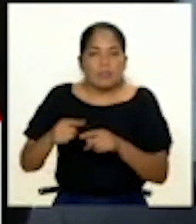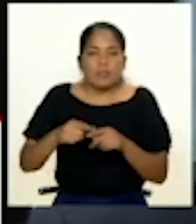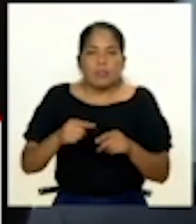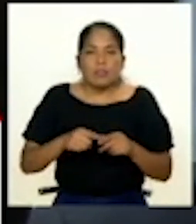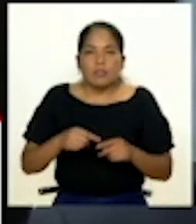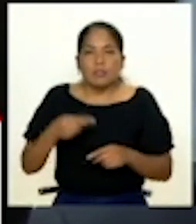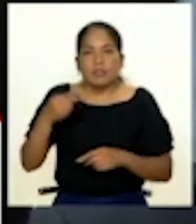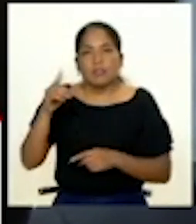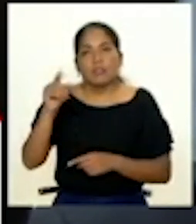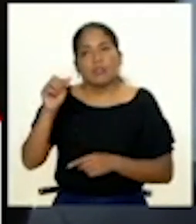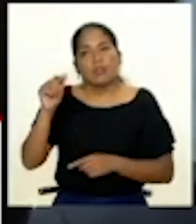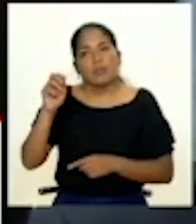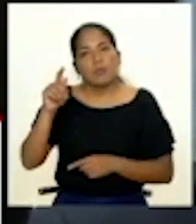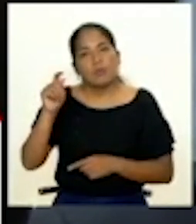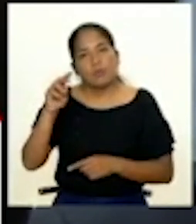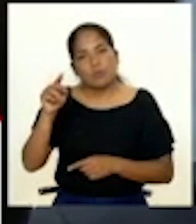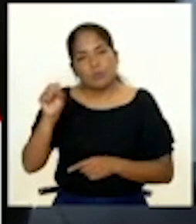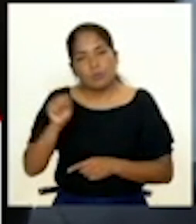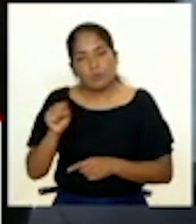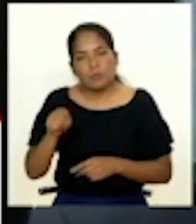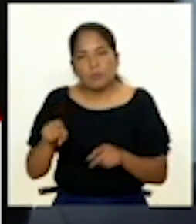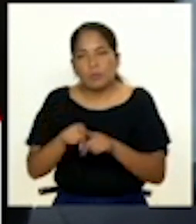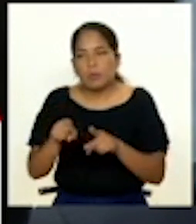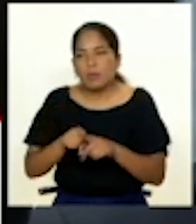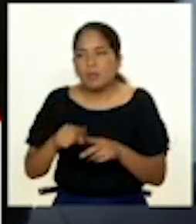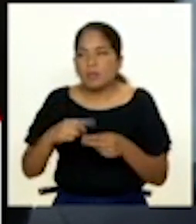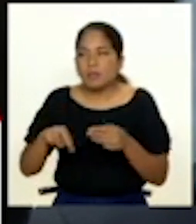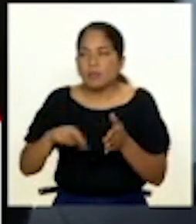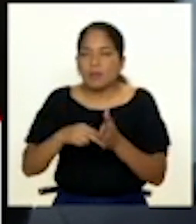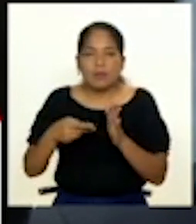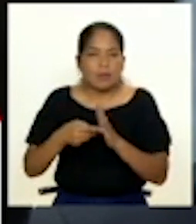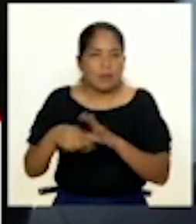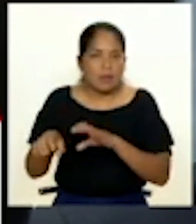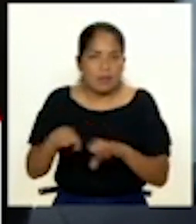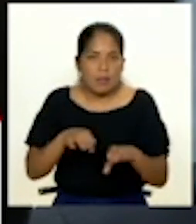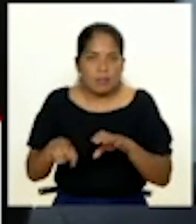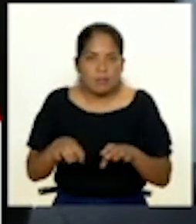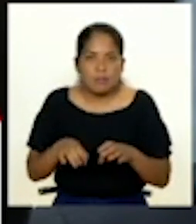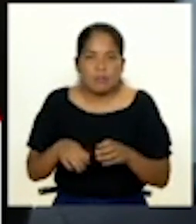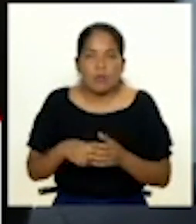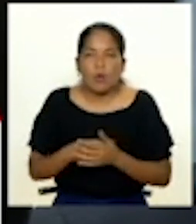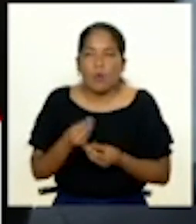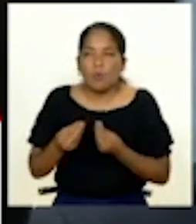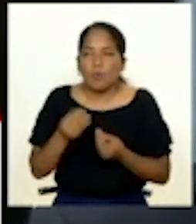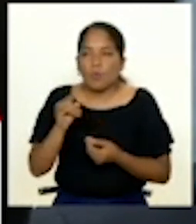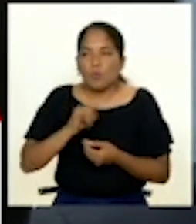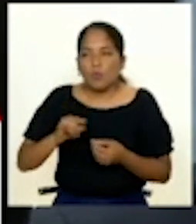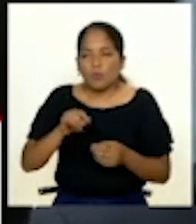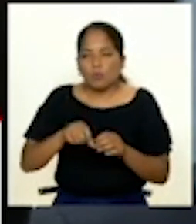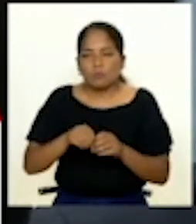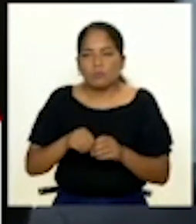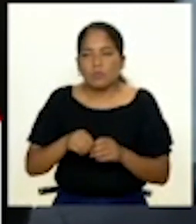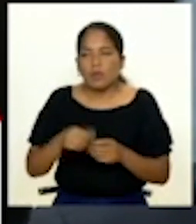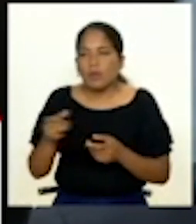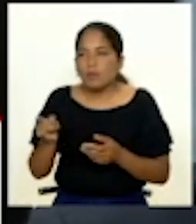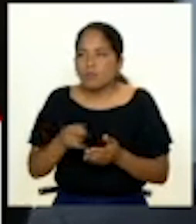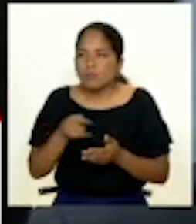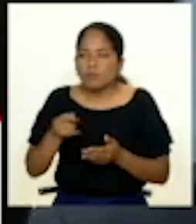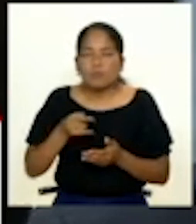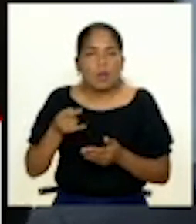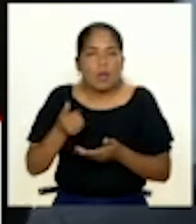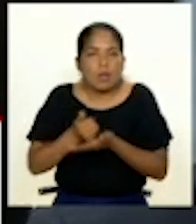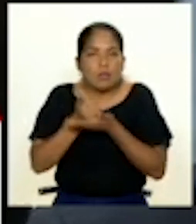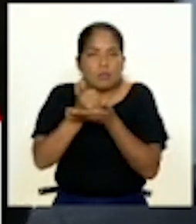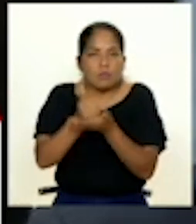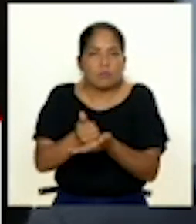la refinería de Talara entró en funcionamiento en producción de combustibles de bajo azufre, lo que es diésel y nafta, de acuerdo a